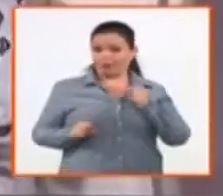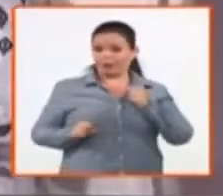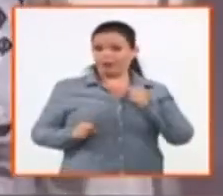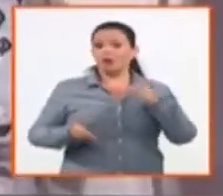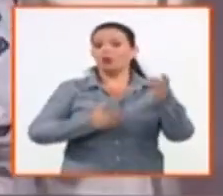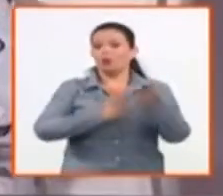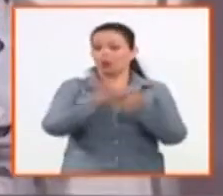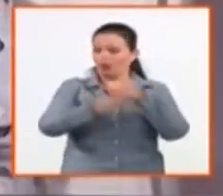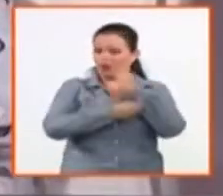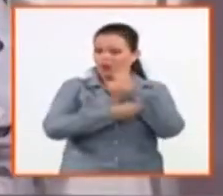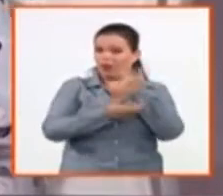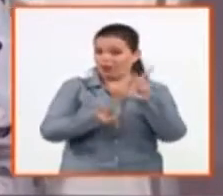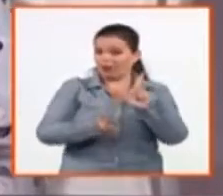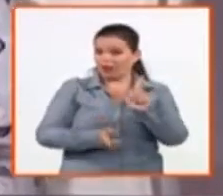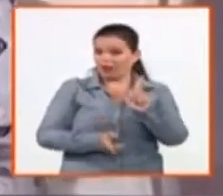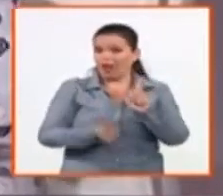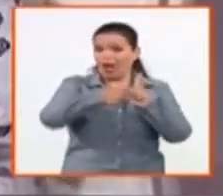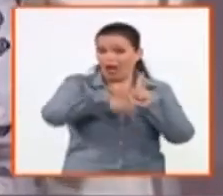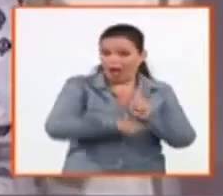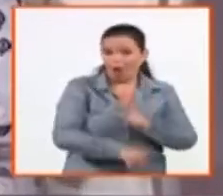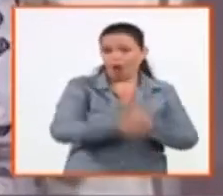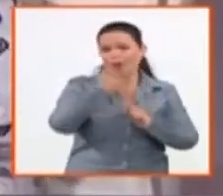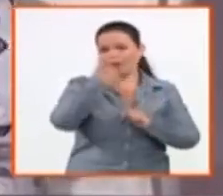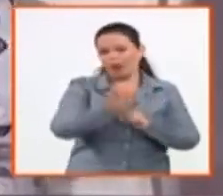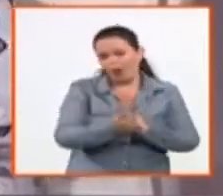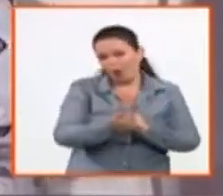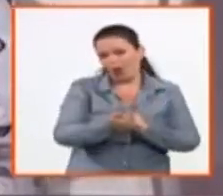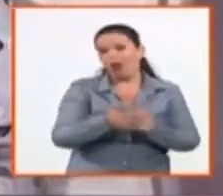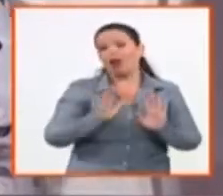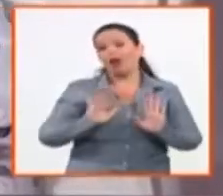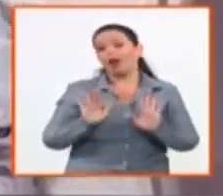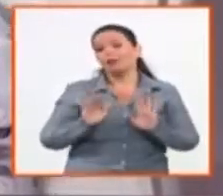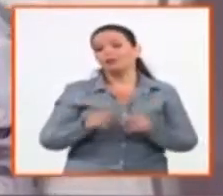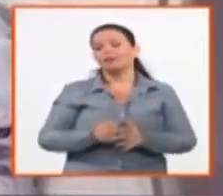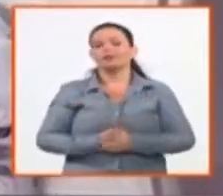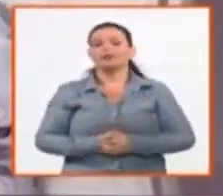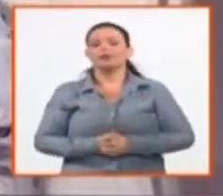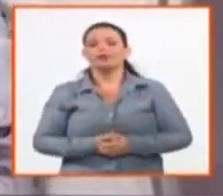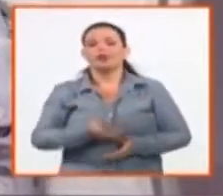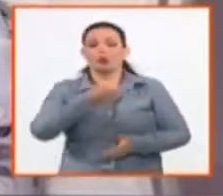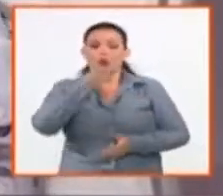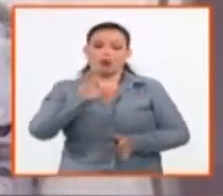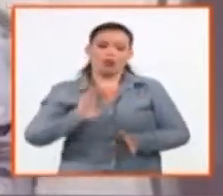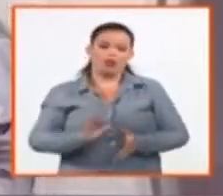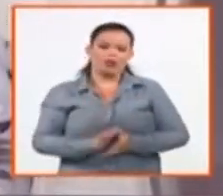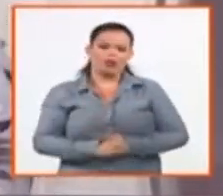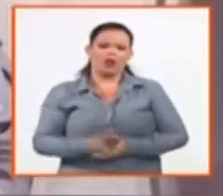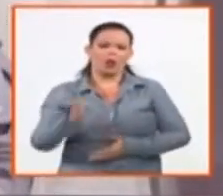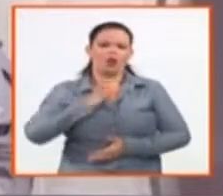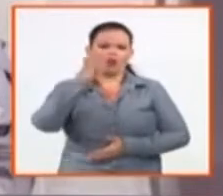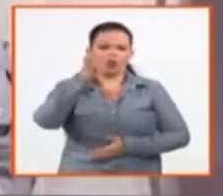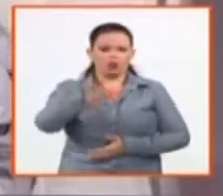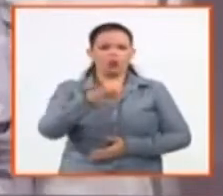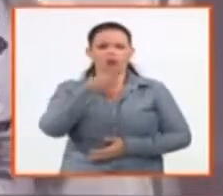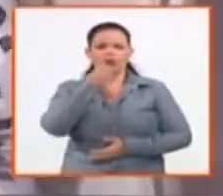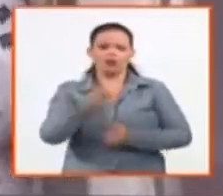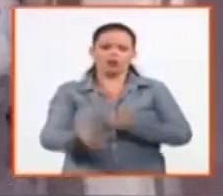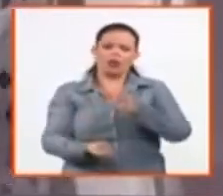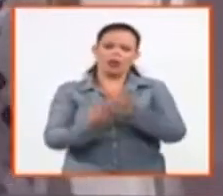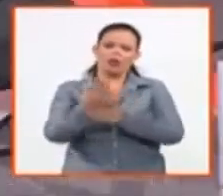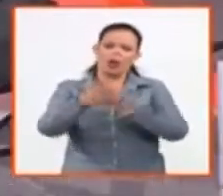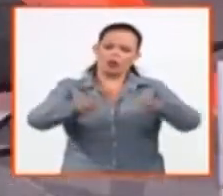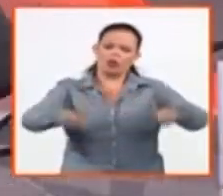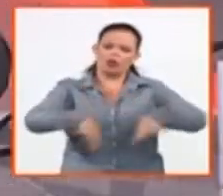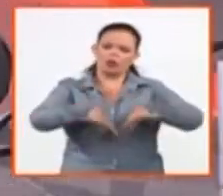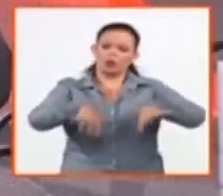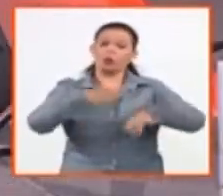apostar por una desestabilización. Si no, yo creo que a la larga pudiera lograrse, aunque lo veo qué difícil. Bueno, qué bueno que